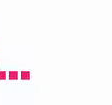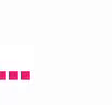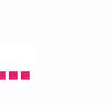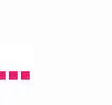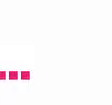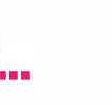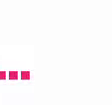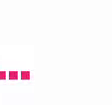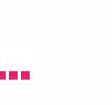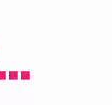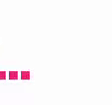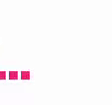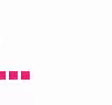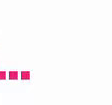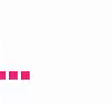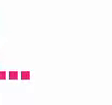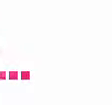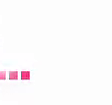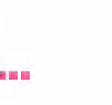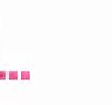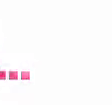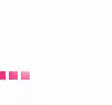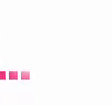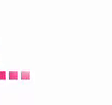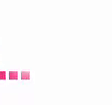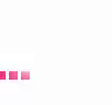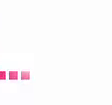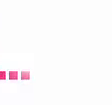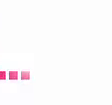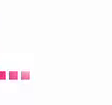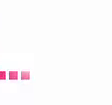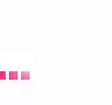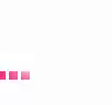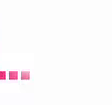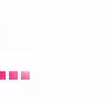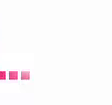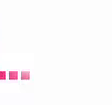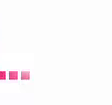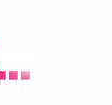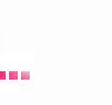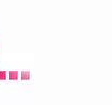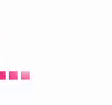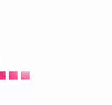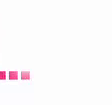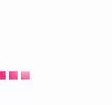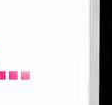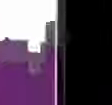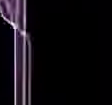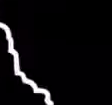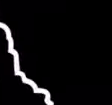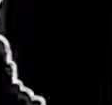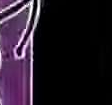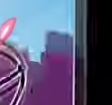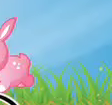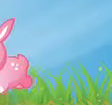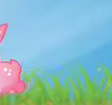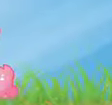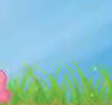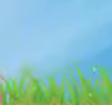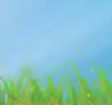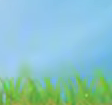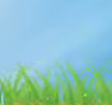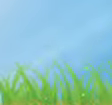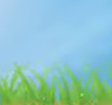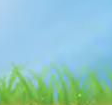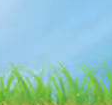Y también es el turno de hablar de ese pequeño ser que nos regala alegría incondicional, que nunca está de mal humor y siempre te espera